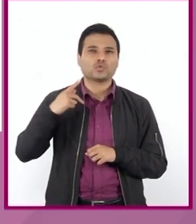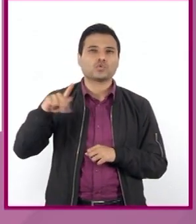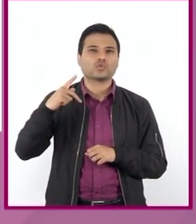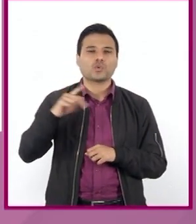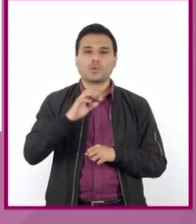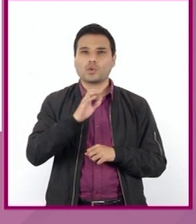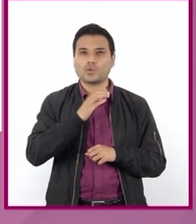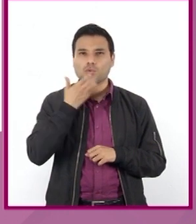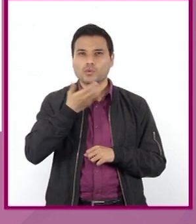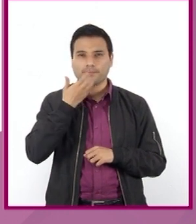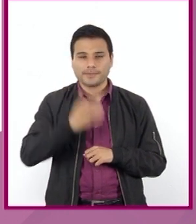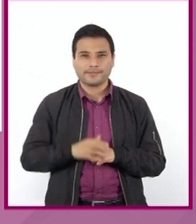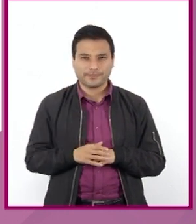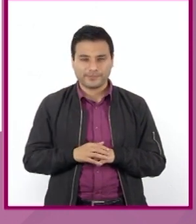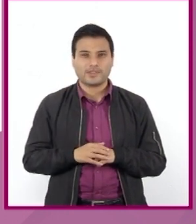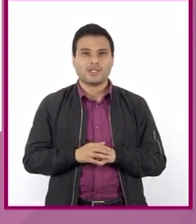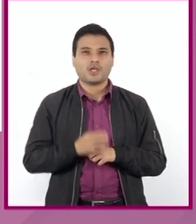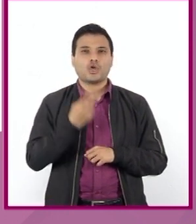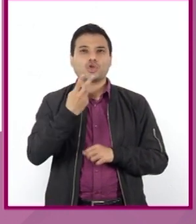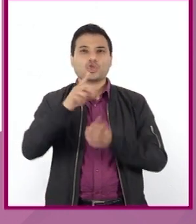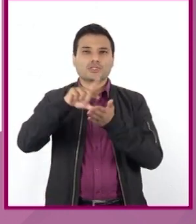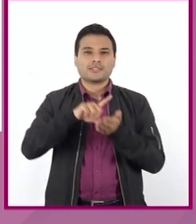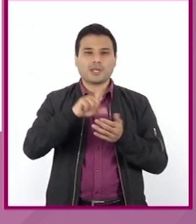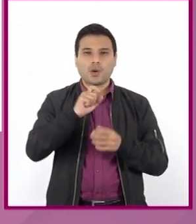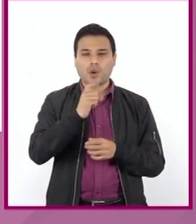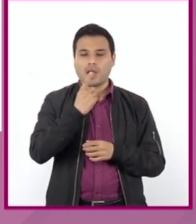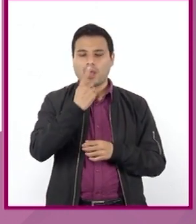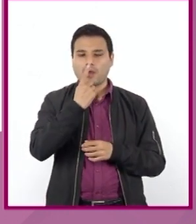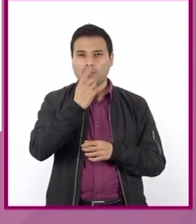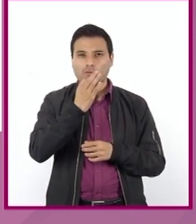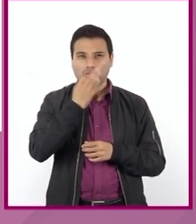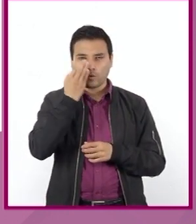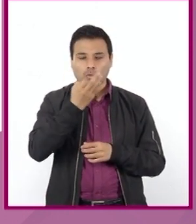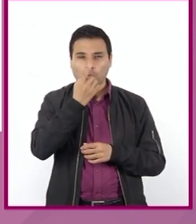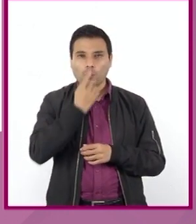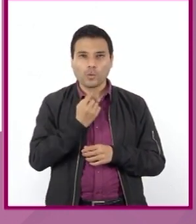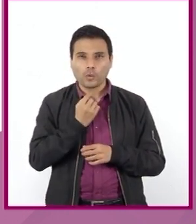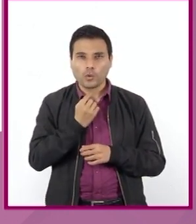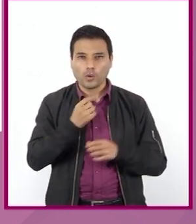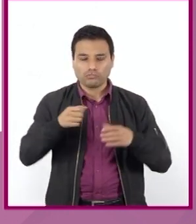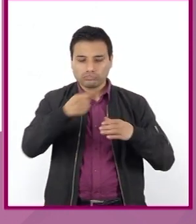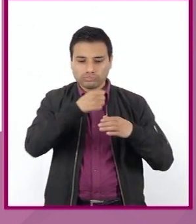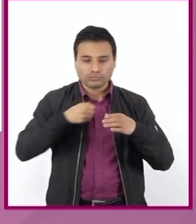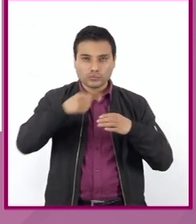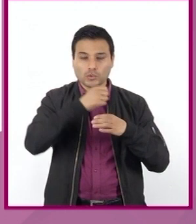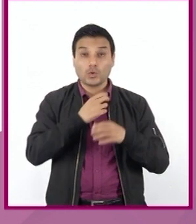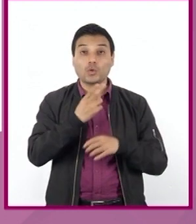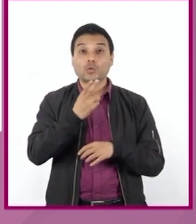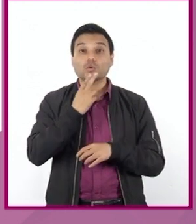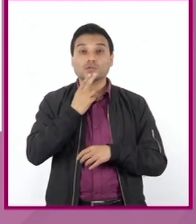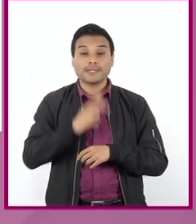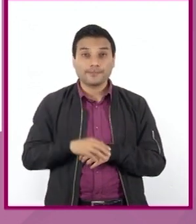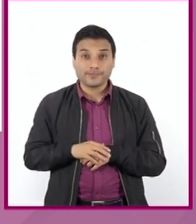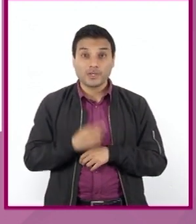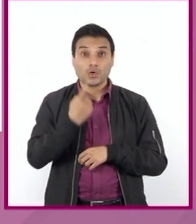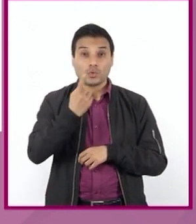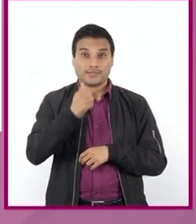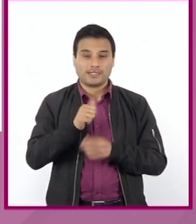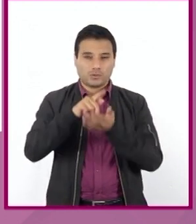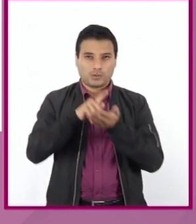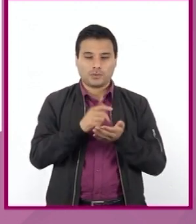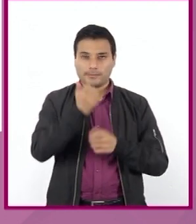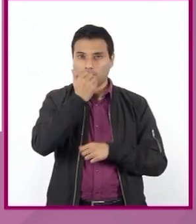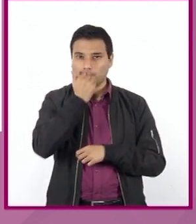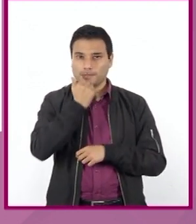con 2 litros de agua de Jamaica, cuya preparación utiliza 1/6 de kilogramo de azúcar. ¿Qué cantidad